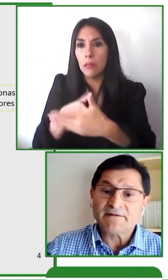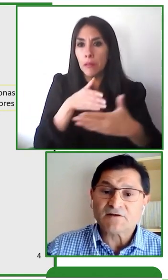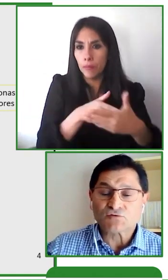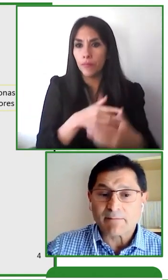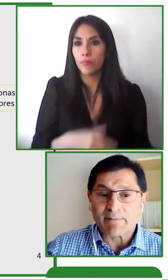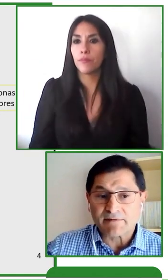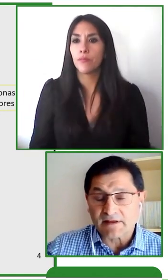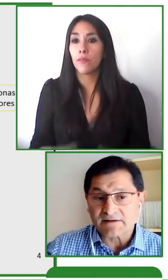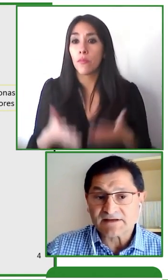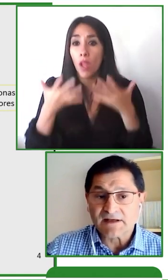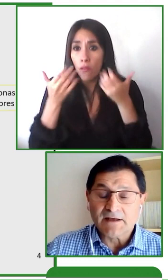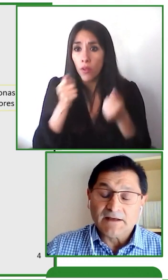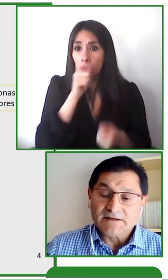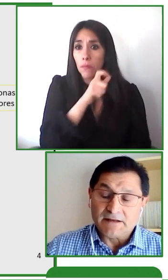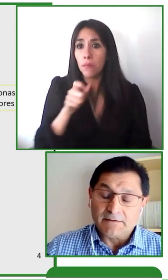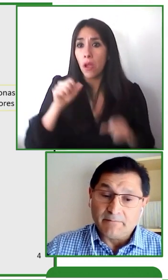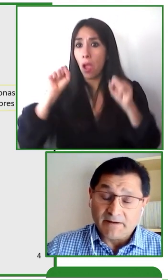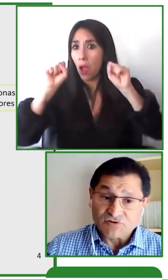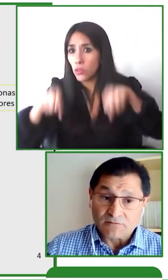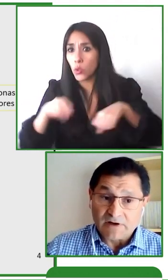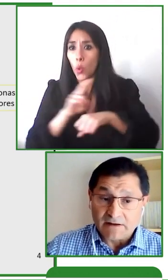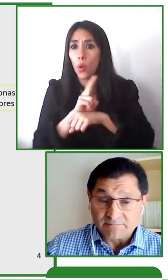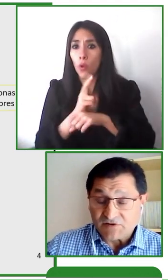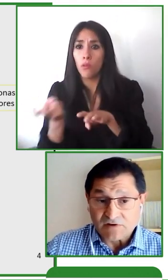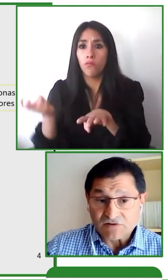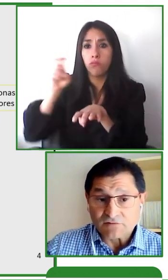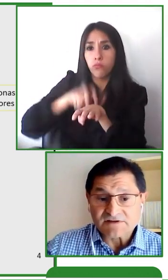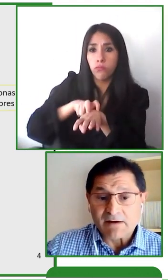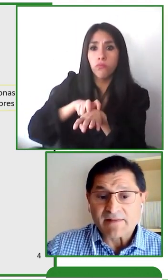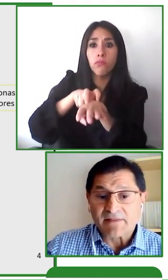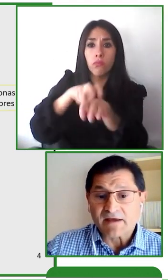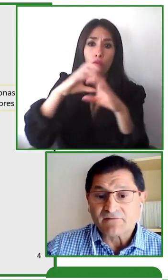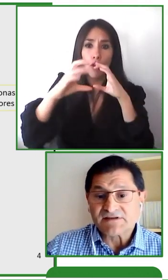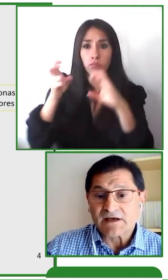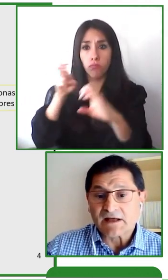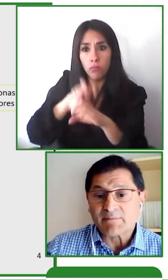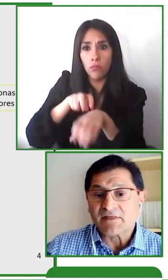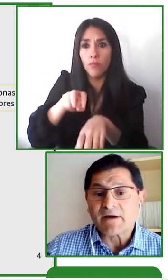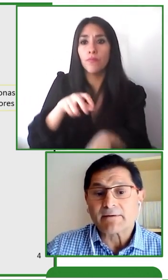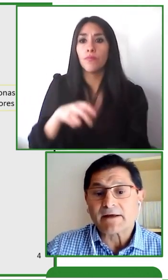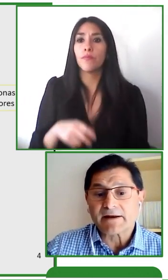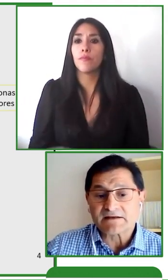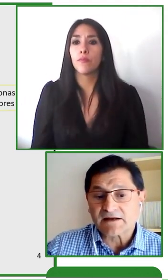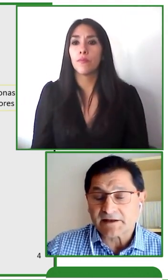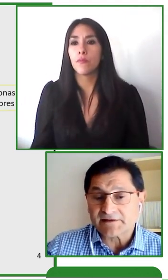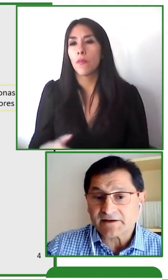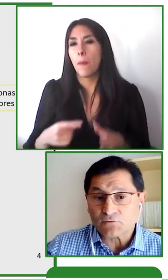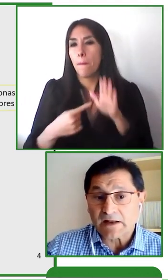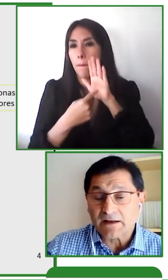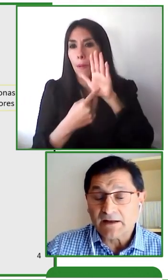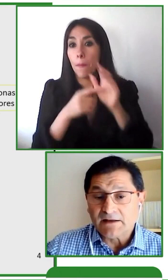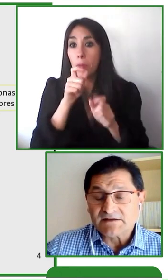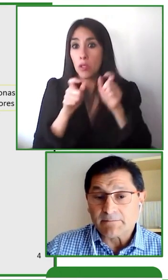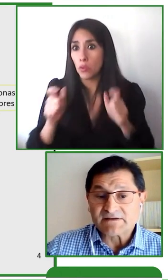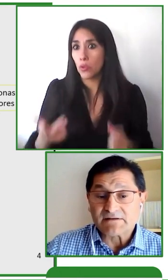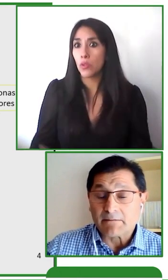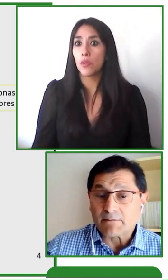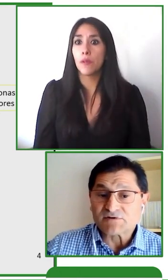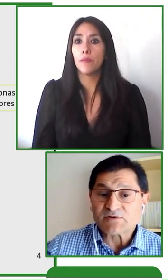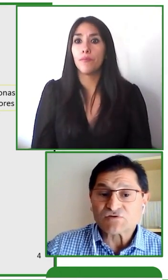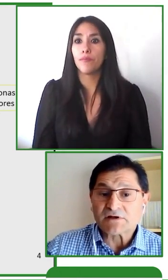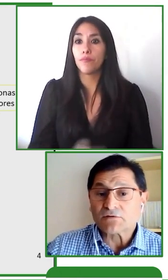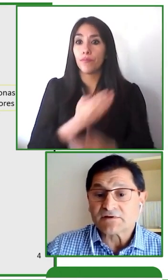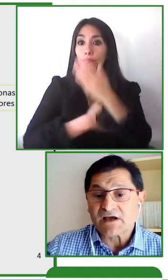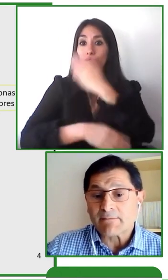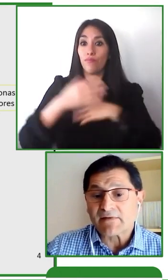Pues depende de sus capacidades. Si vemos en unas personas con discapacidad física, la principal barrera es la arquitectural. Si